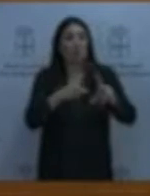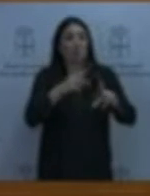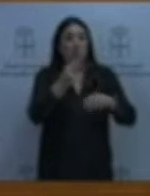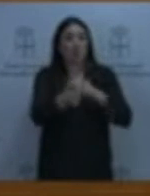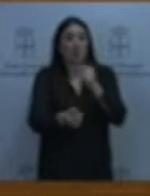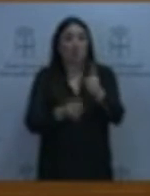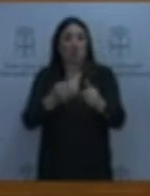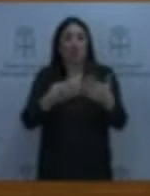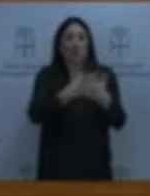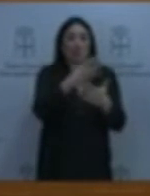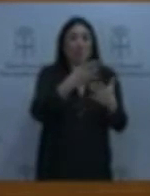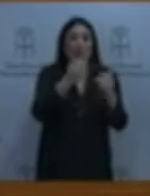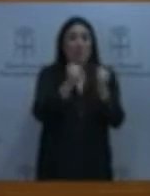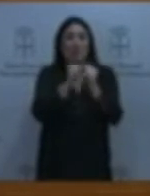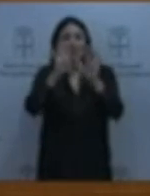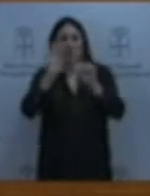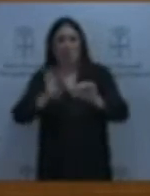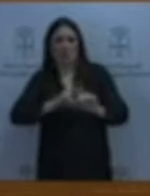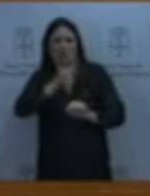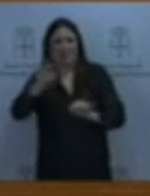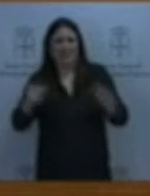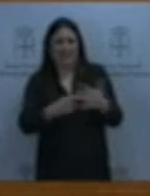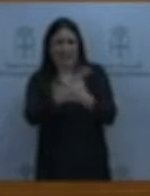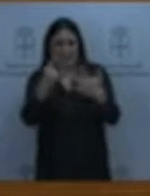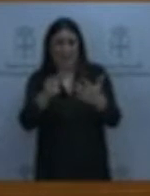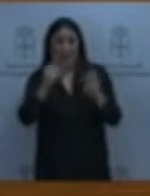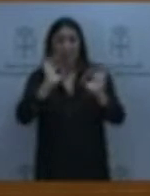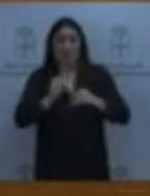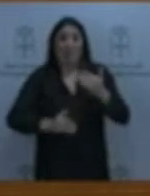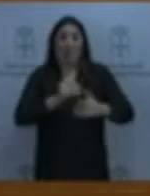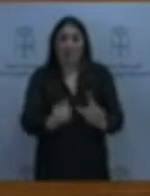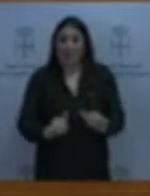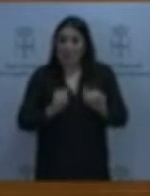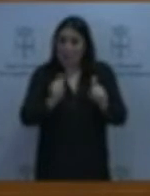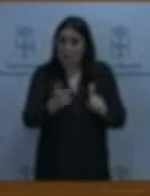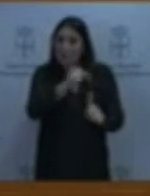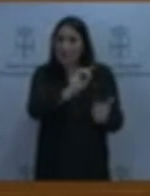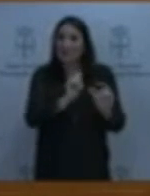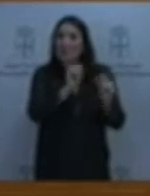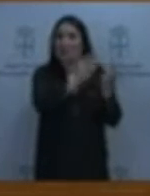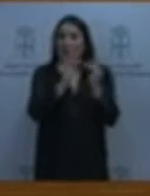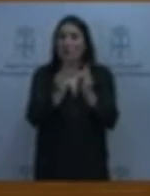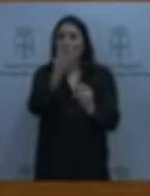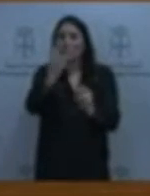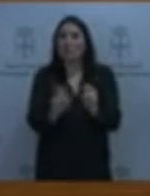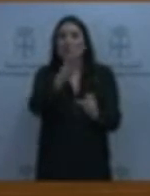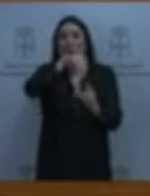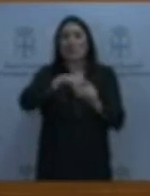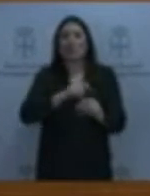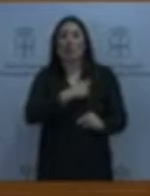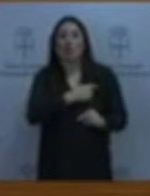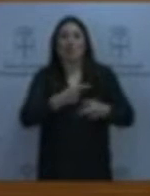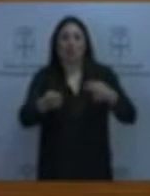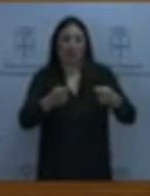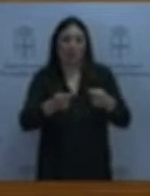del 19 y 29 de enero de 2016. Desde el inicio del proceso, usted se pone en contacto con uno de los miembros de la comisión negociadora, creada al efecto